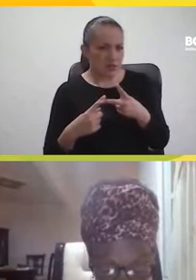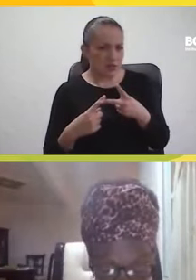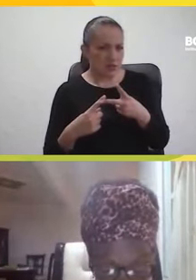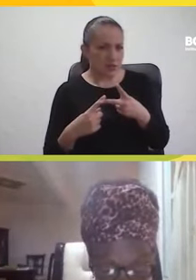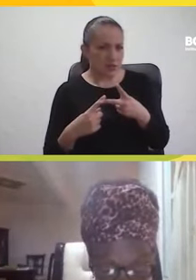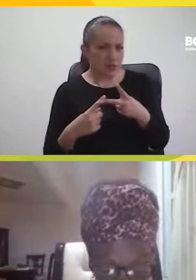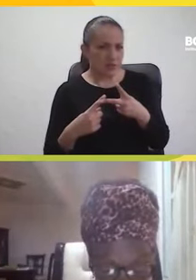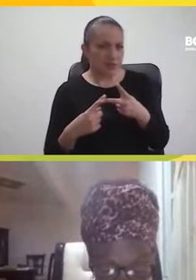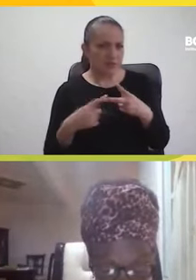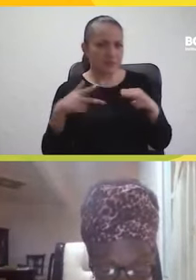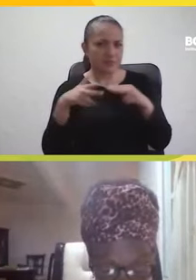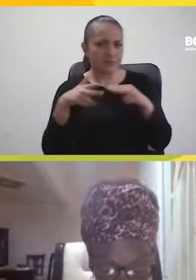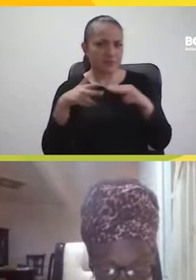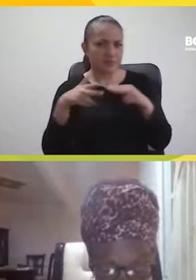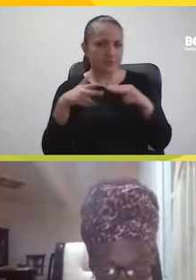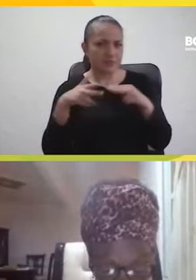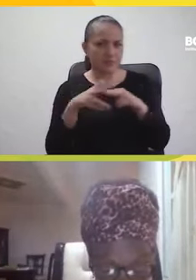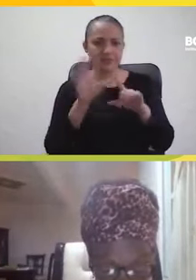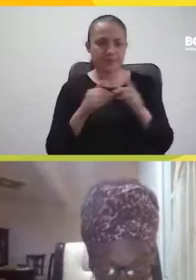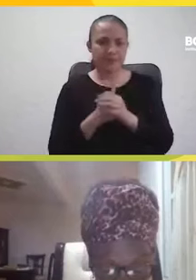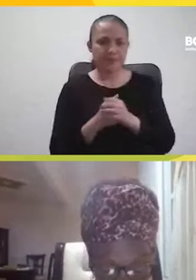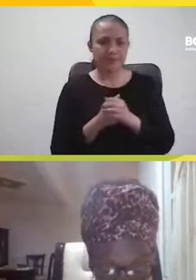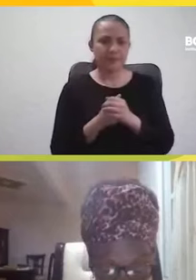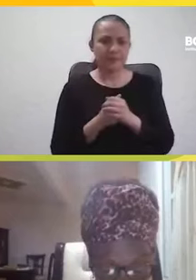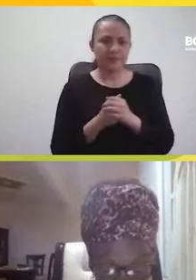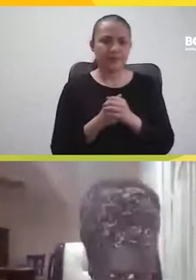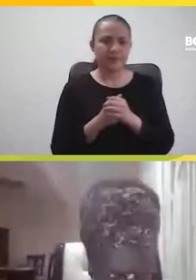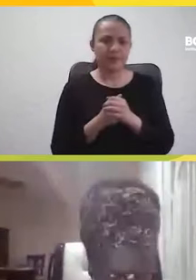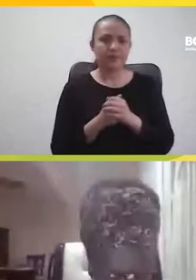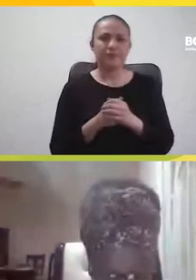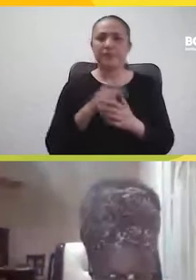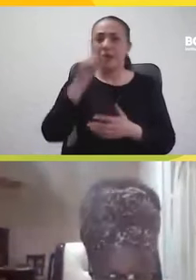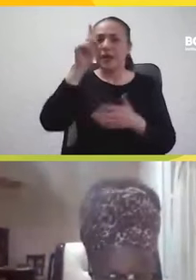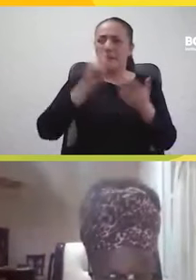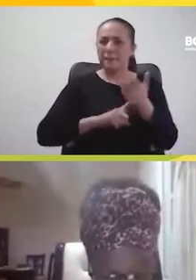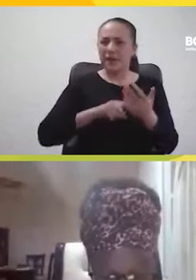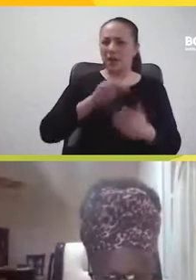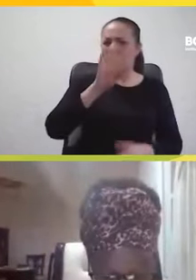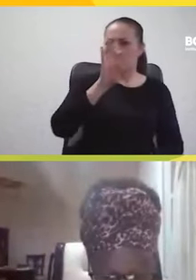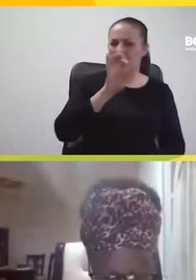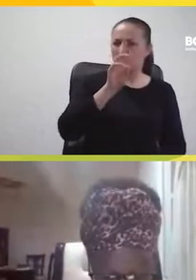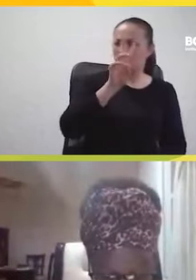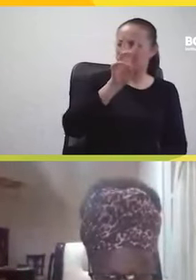hacia 1930, 1940, cuando a la mujer